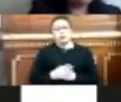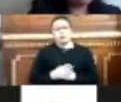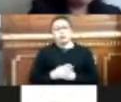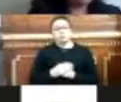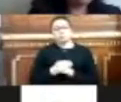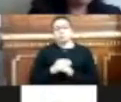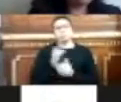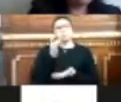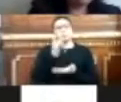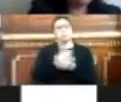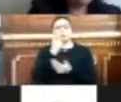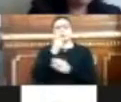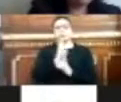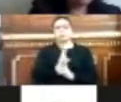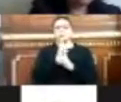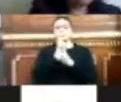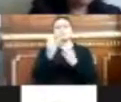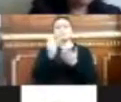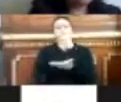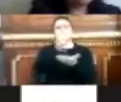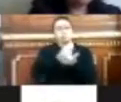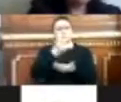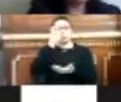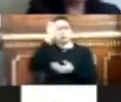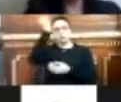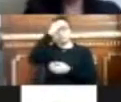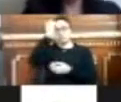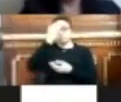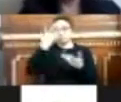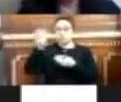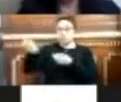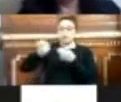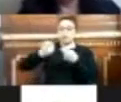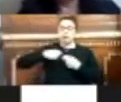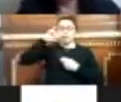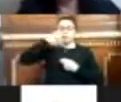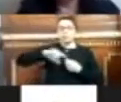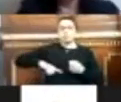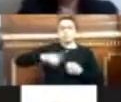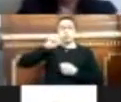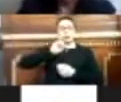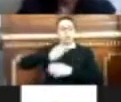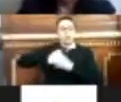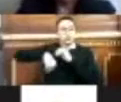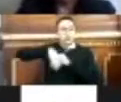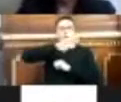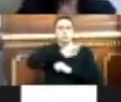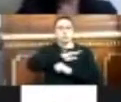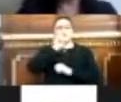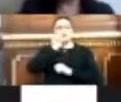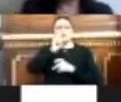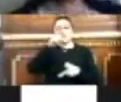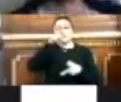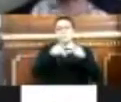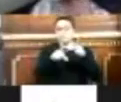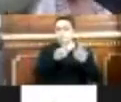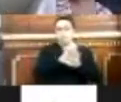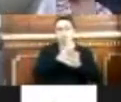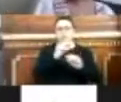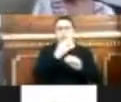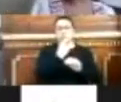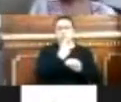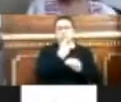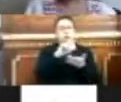único, se aprueba el dictamen de las observaciones emitidas por la jefa de gobierno de la Ciudad de México al decreto por el que se abroga la ley del